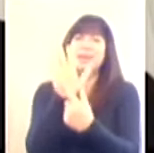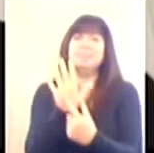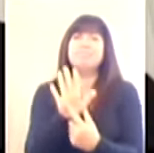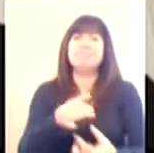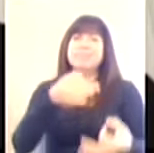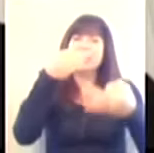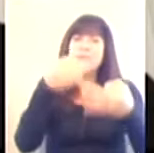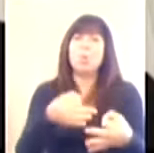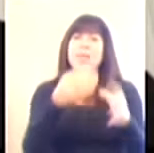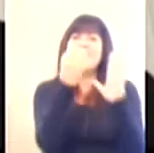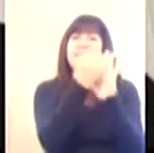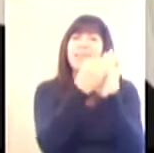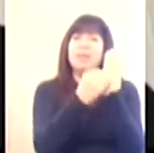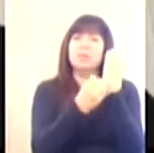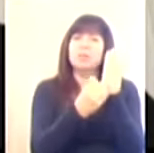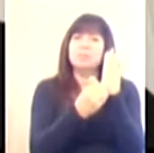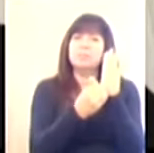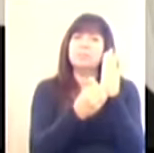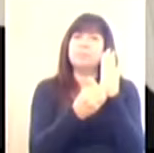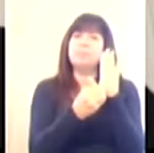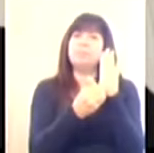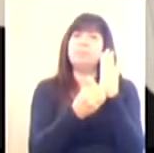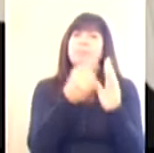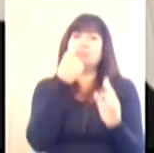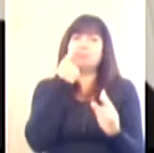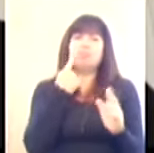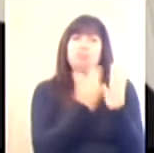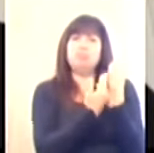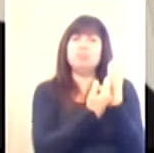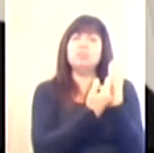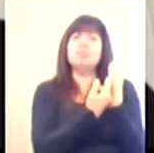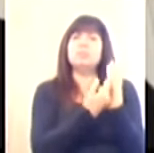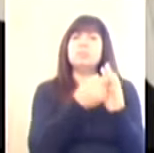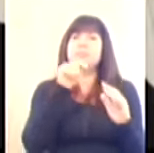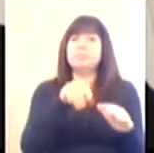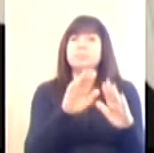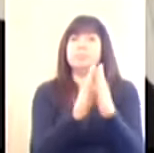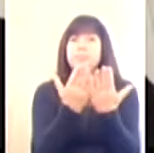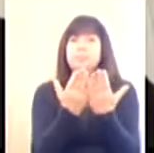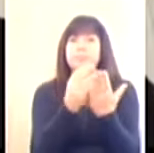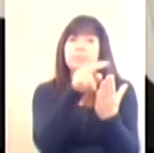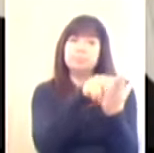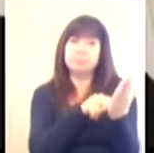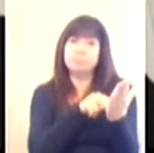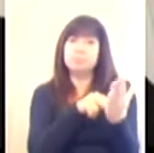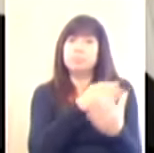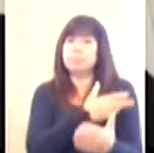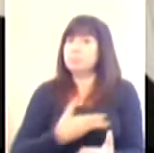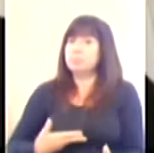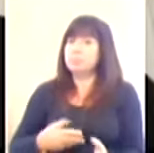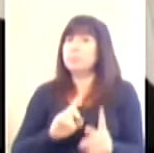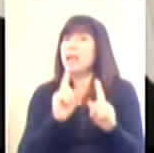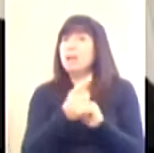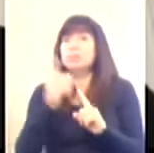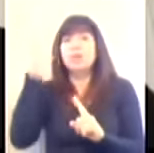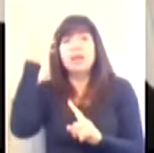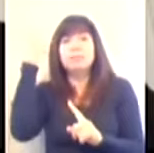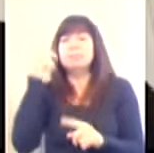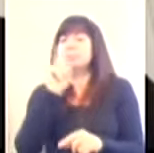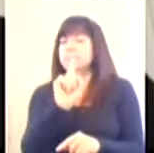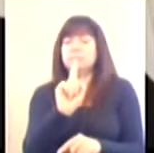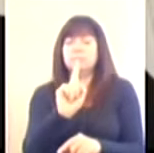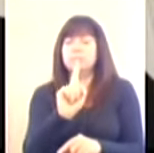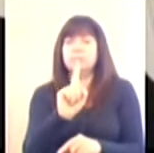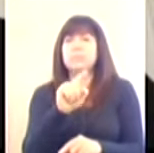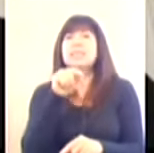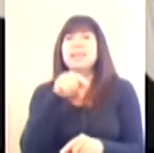más importante, muestran que esta no es una agenda del gobierno. La agenda de cambio climático no es una agenda del gobierno. Es